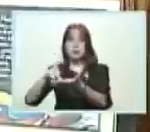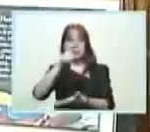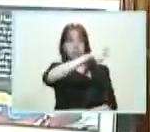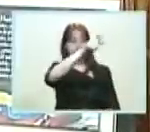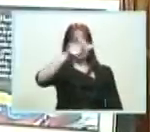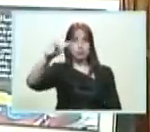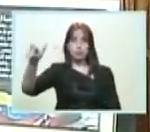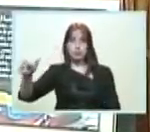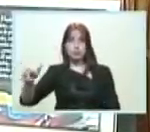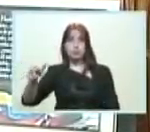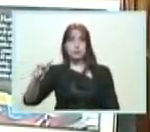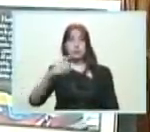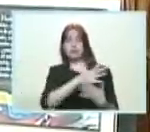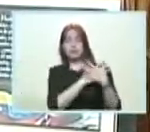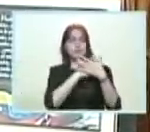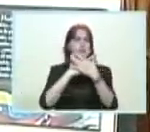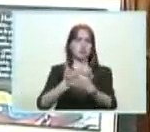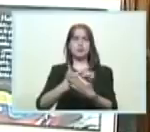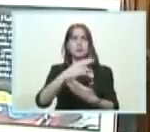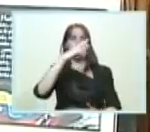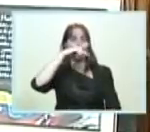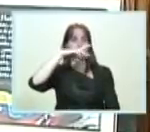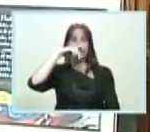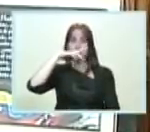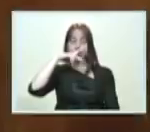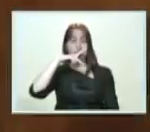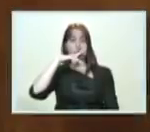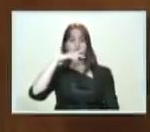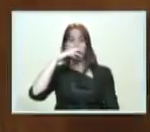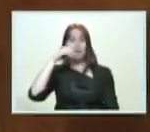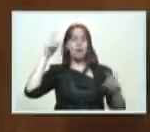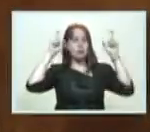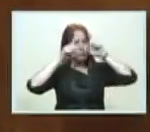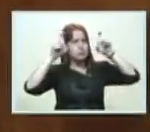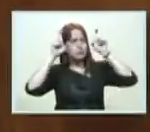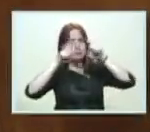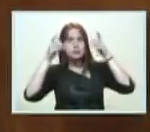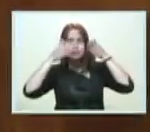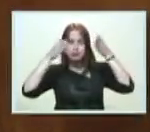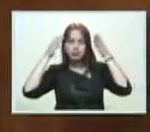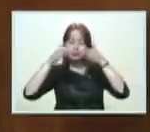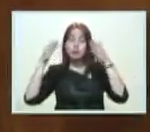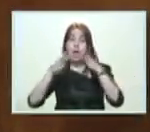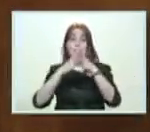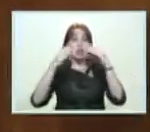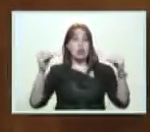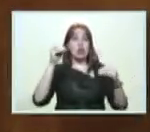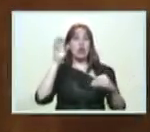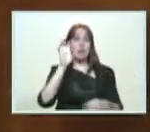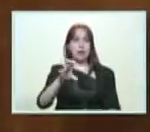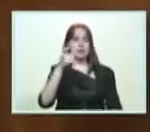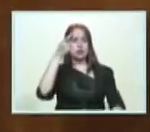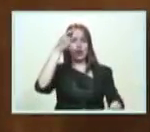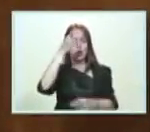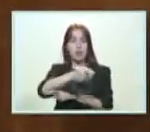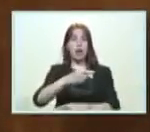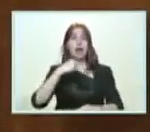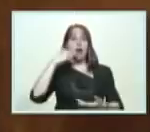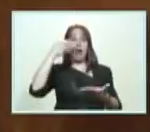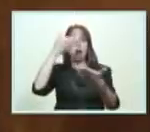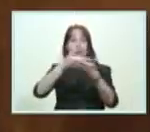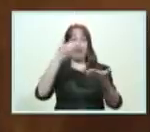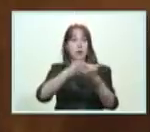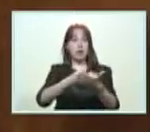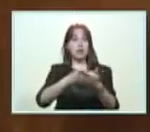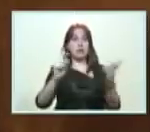dado su extraordinaria locución con orientaciones para el país entero, se ordena la publicación en